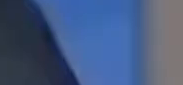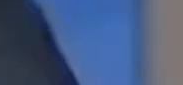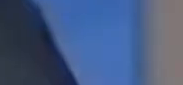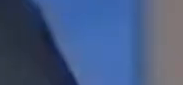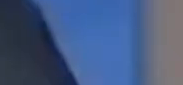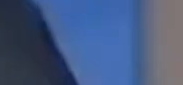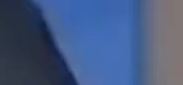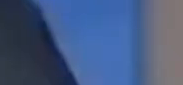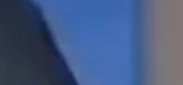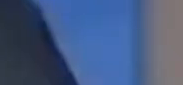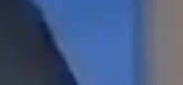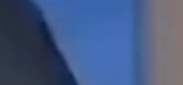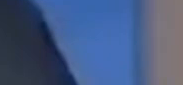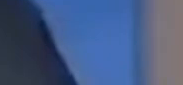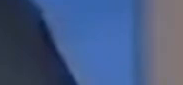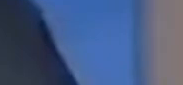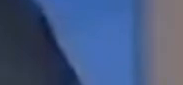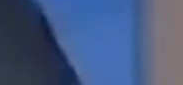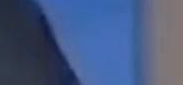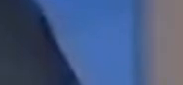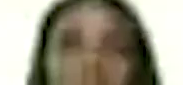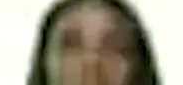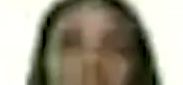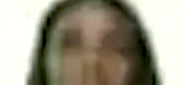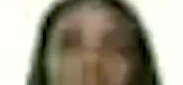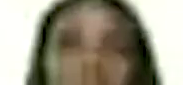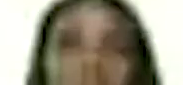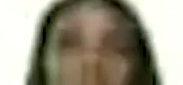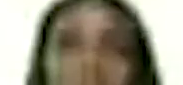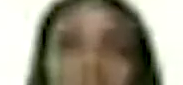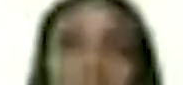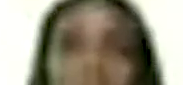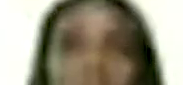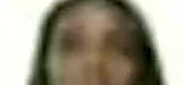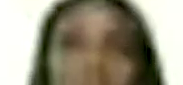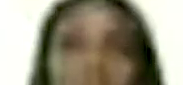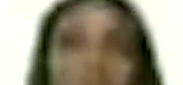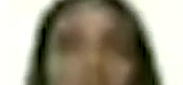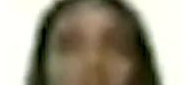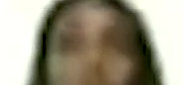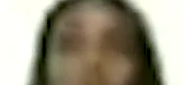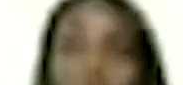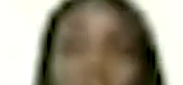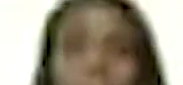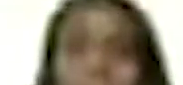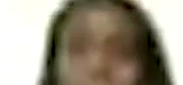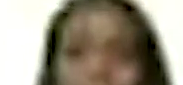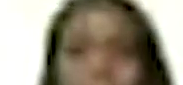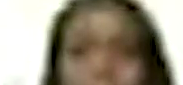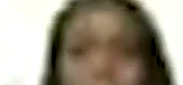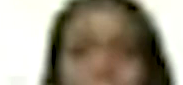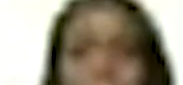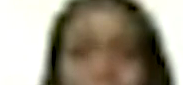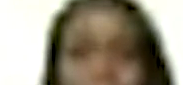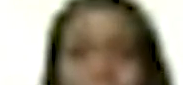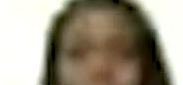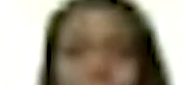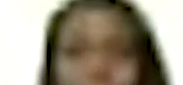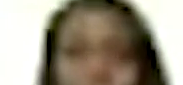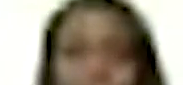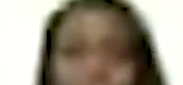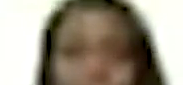país, mismo caso del brasileño Jair Bolsonaro y del venezolano Nicolás Maduro, quienes a pesar de sus comentarios poco